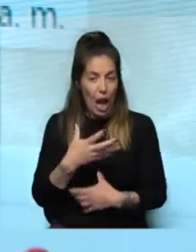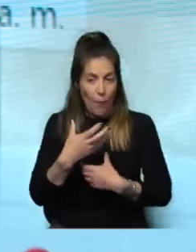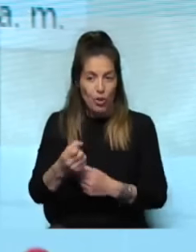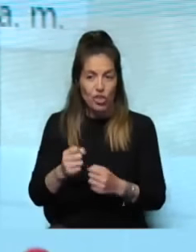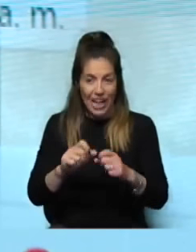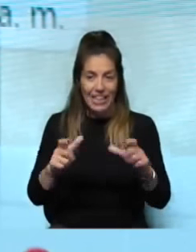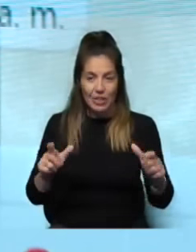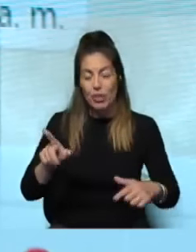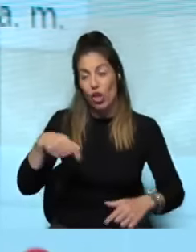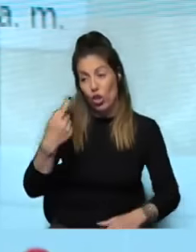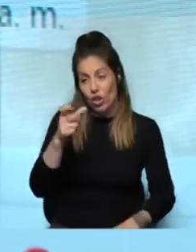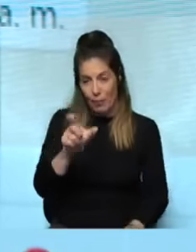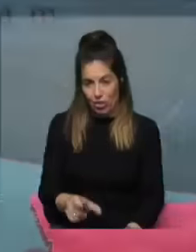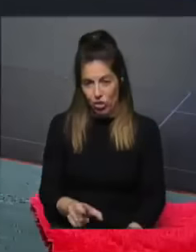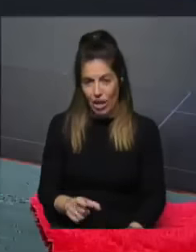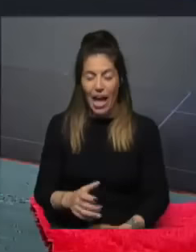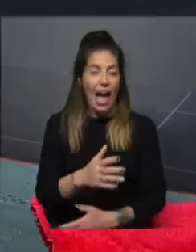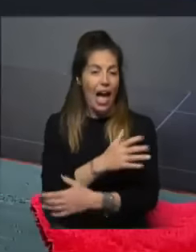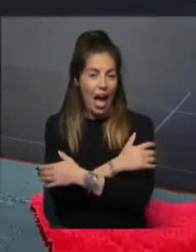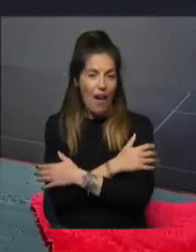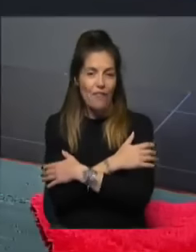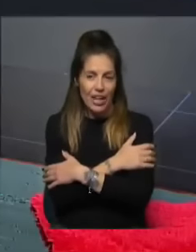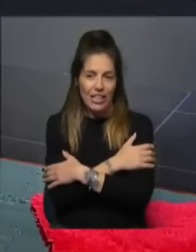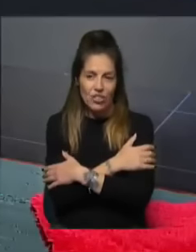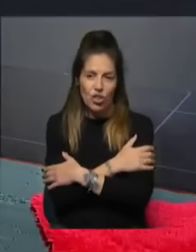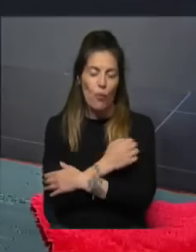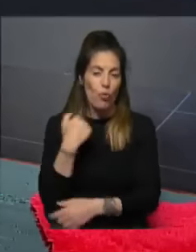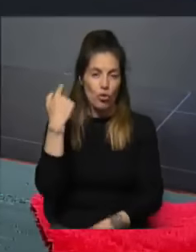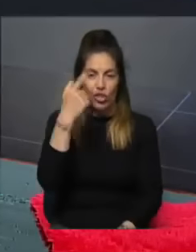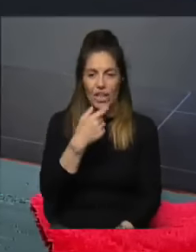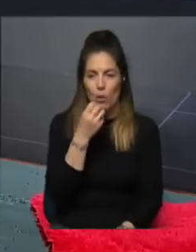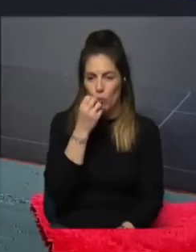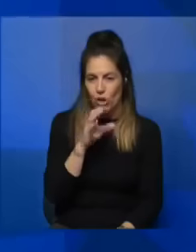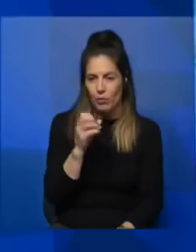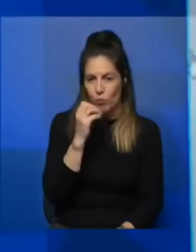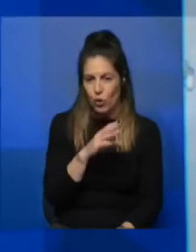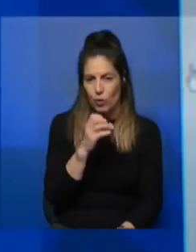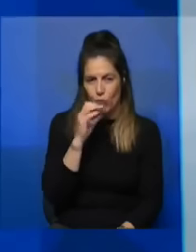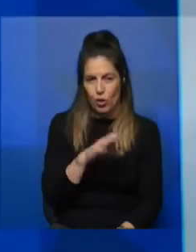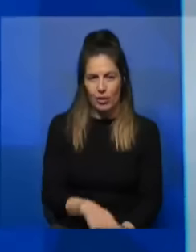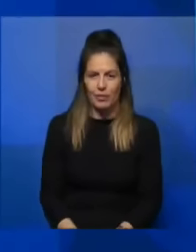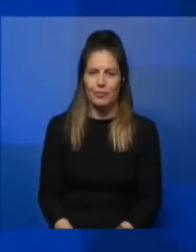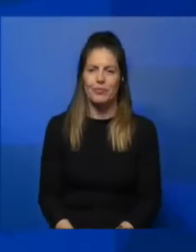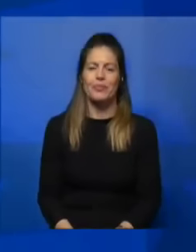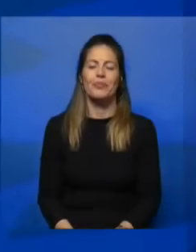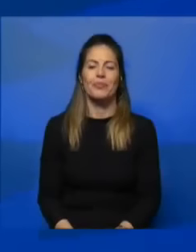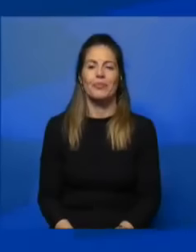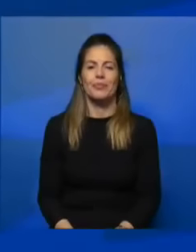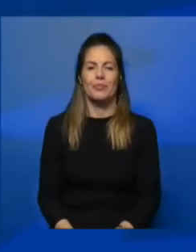crecimiento de los demás. Les mando abrazos y muchas caritas con besito y guiñada cómplice.